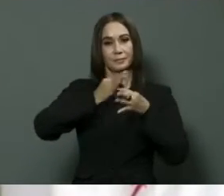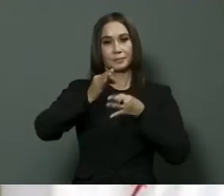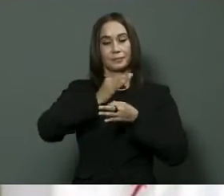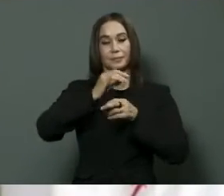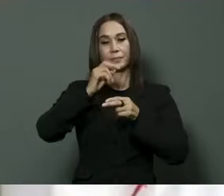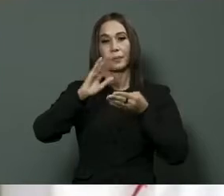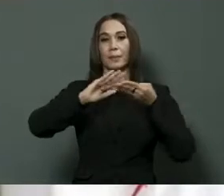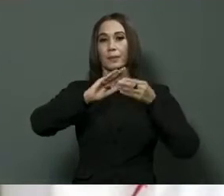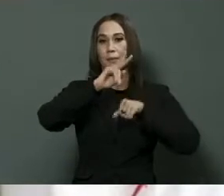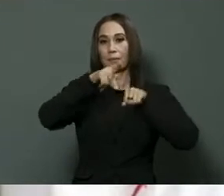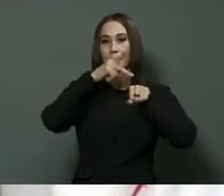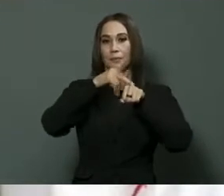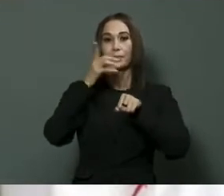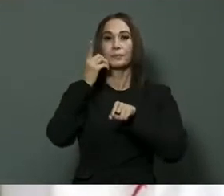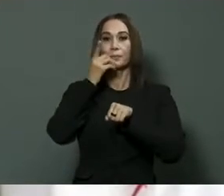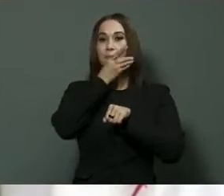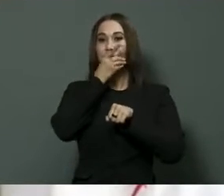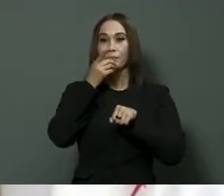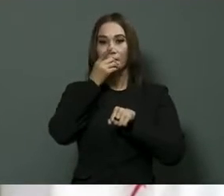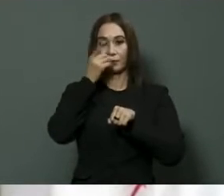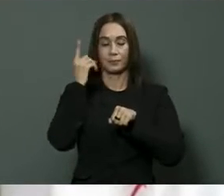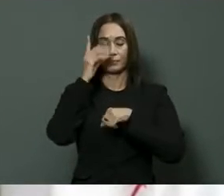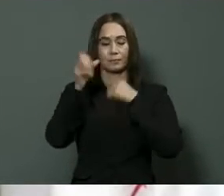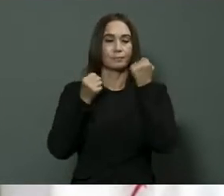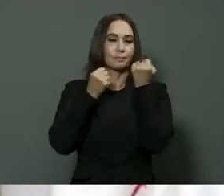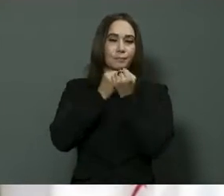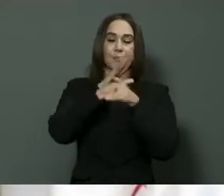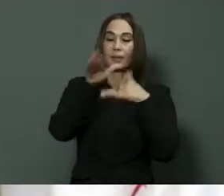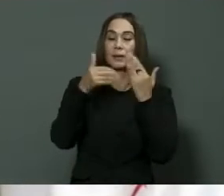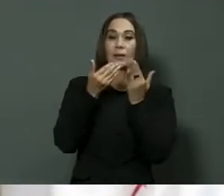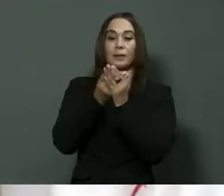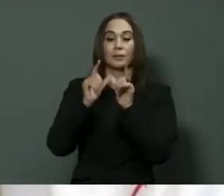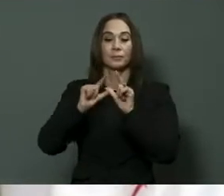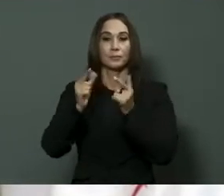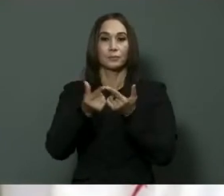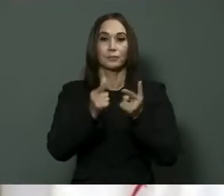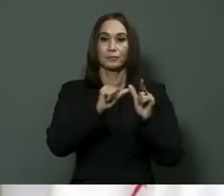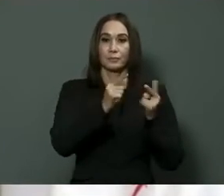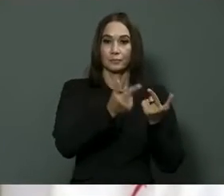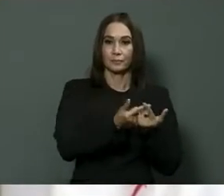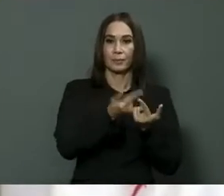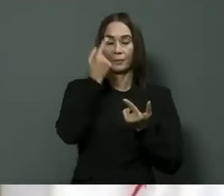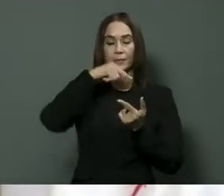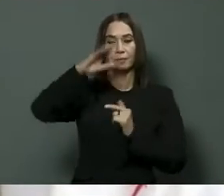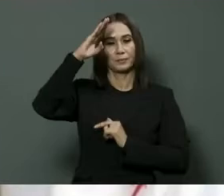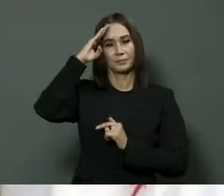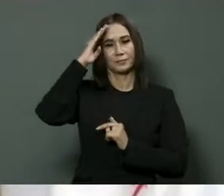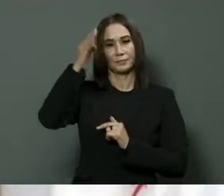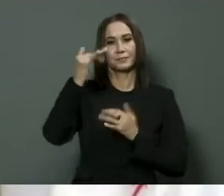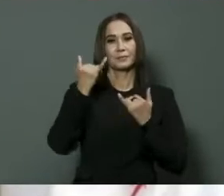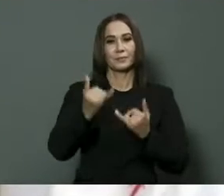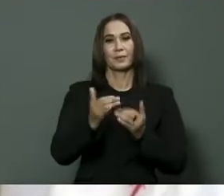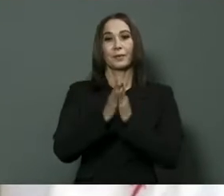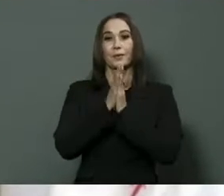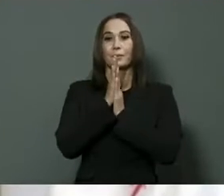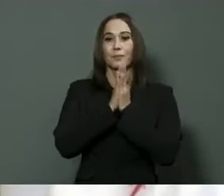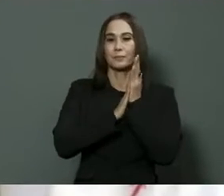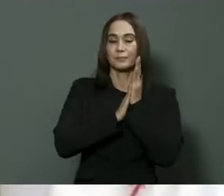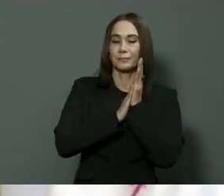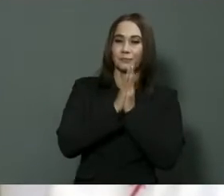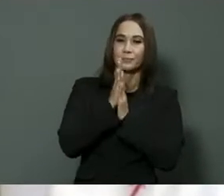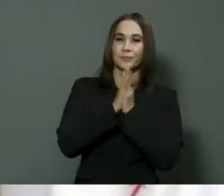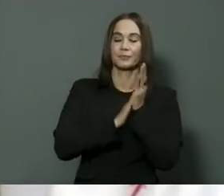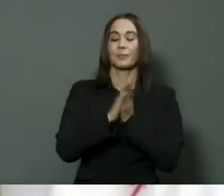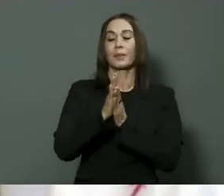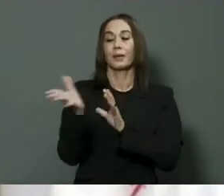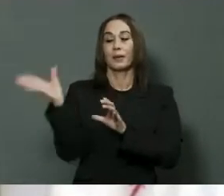Macorís, provincia Duarte, contamos con el apoyo de todos los sectores. Por eso saludamos muy cálidamente